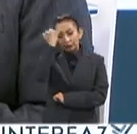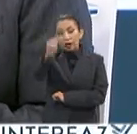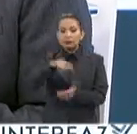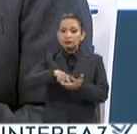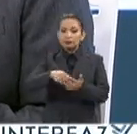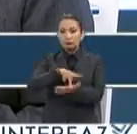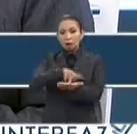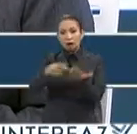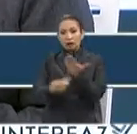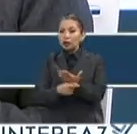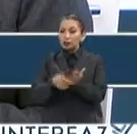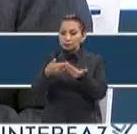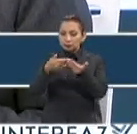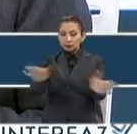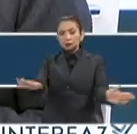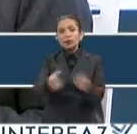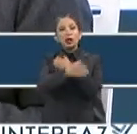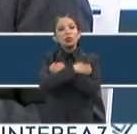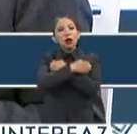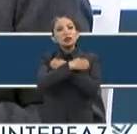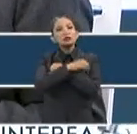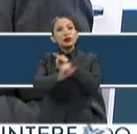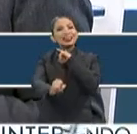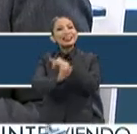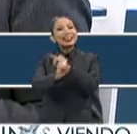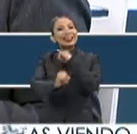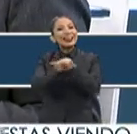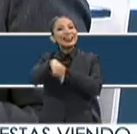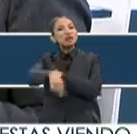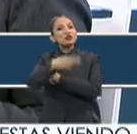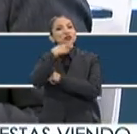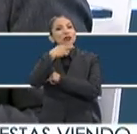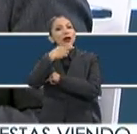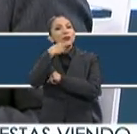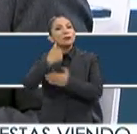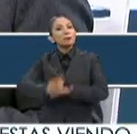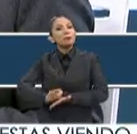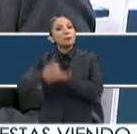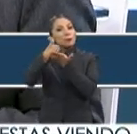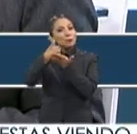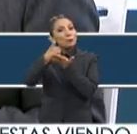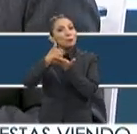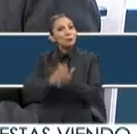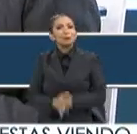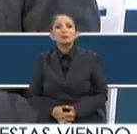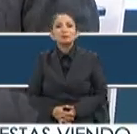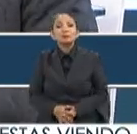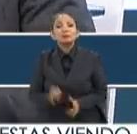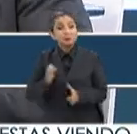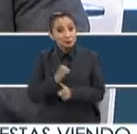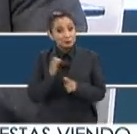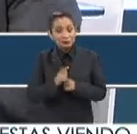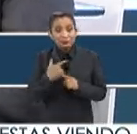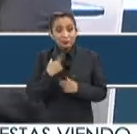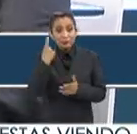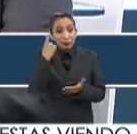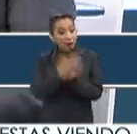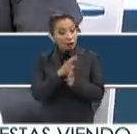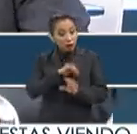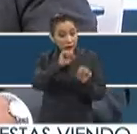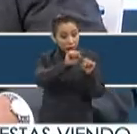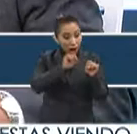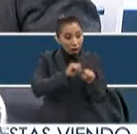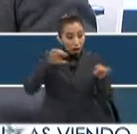el proyecto de ofrecer educación a distancia utilizando las tecnologías digitales. Entonces ya no nada más es todos